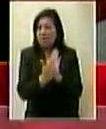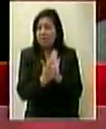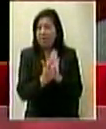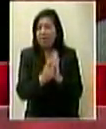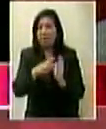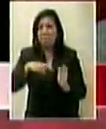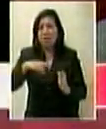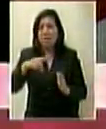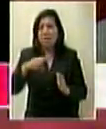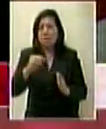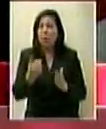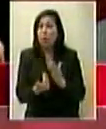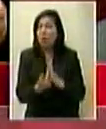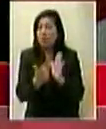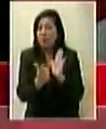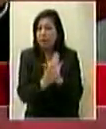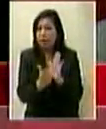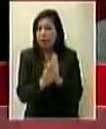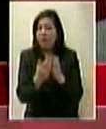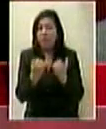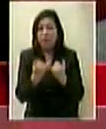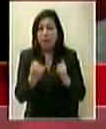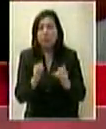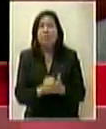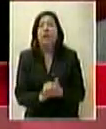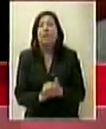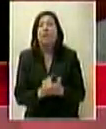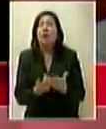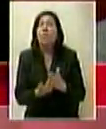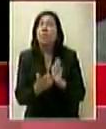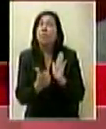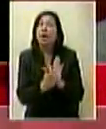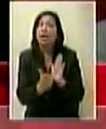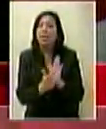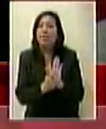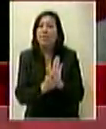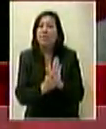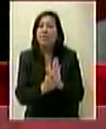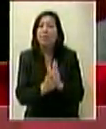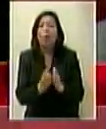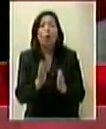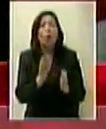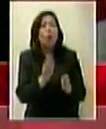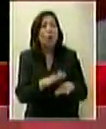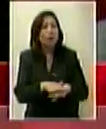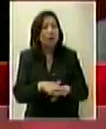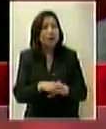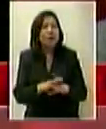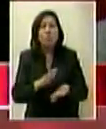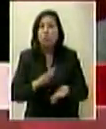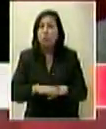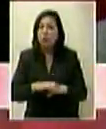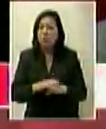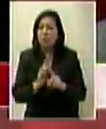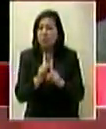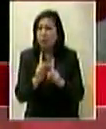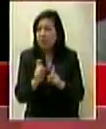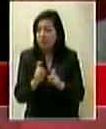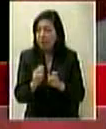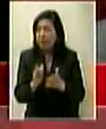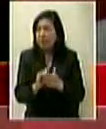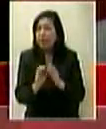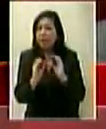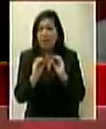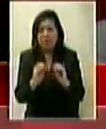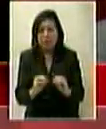de la MIPE, la nueva Ley General de Industria y la nueva Ley General de Cooperativas. En relación a los cuestionamientos que se